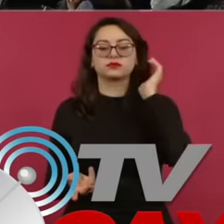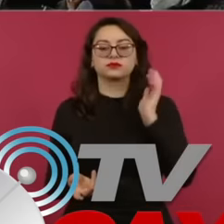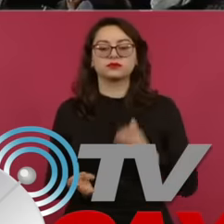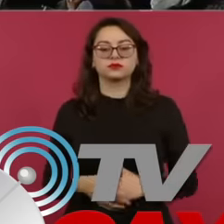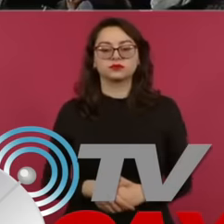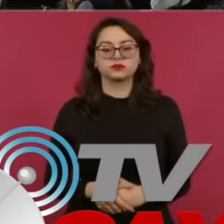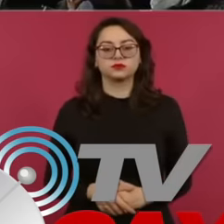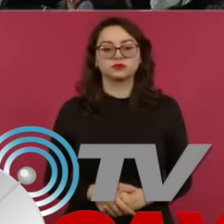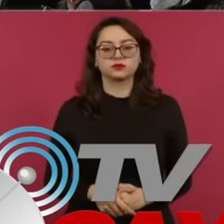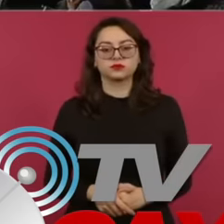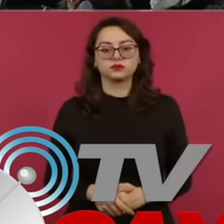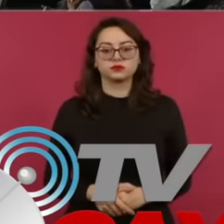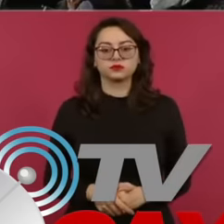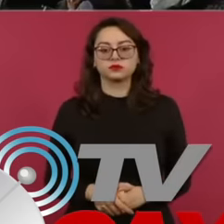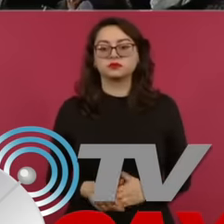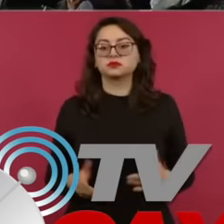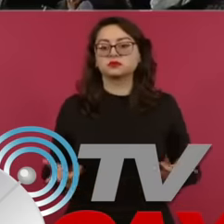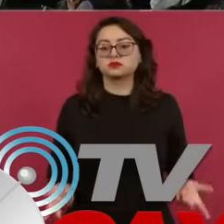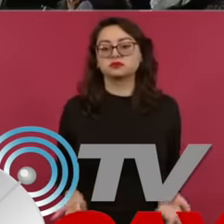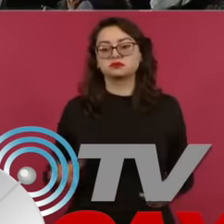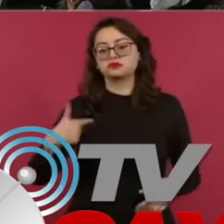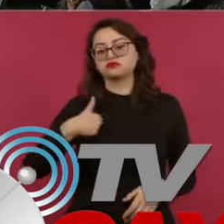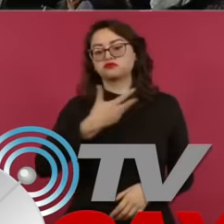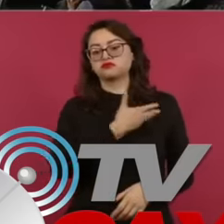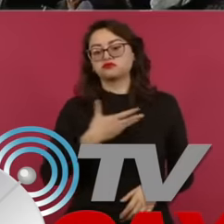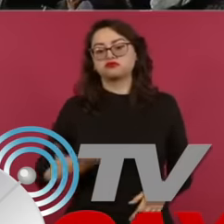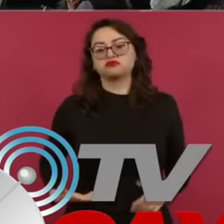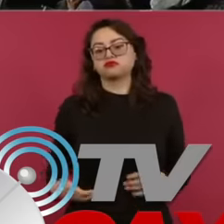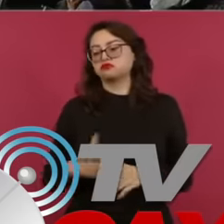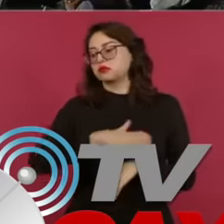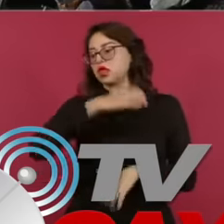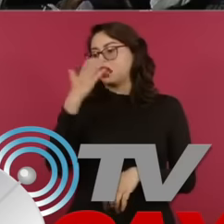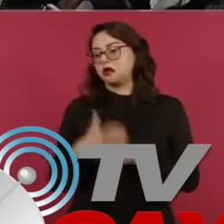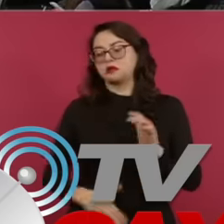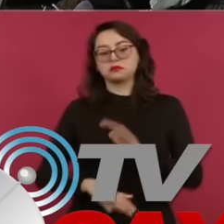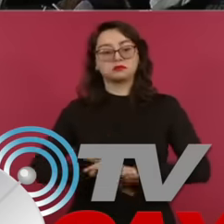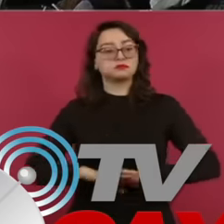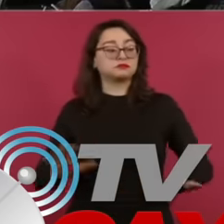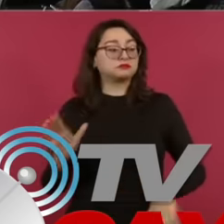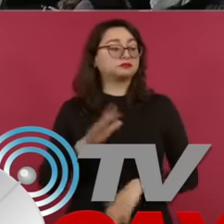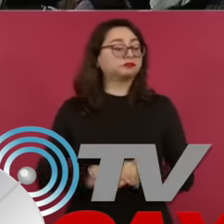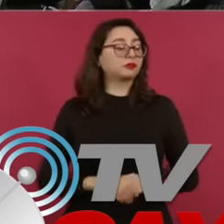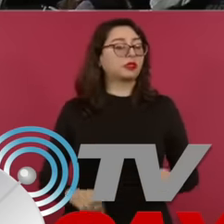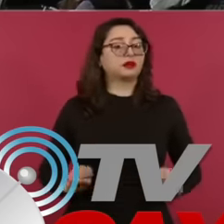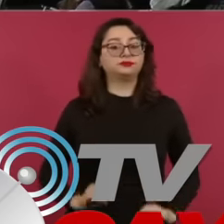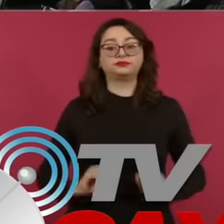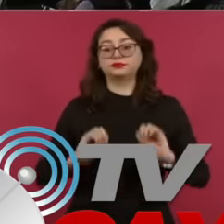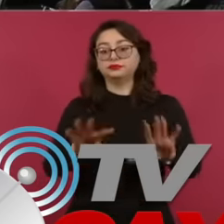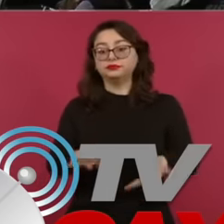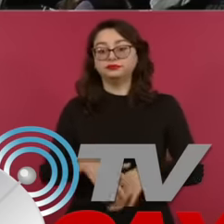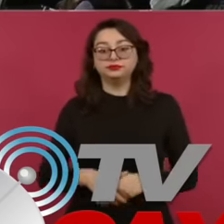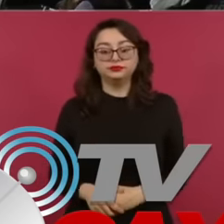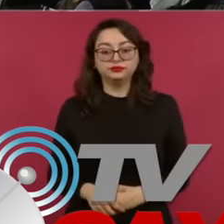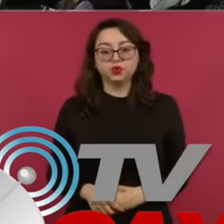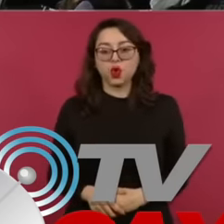no es terminar y ya no hay proyectos y